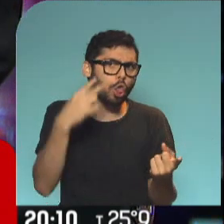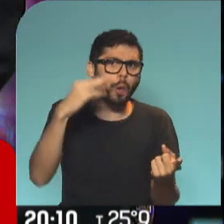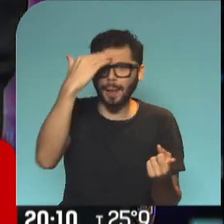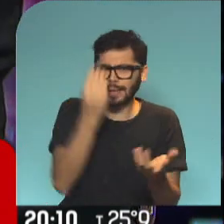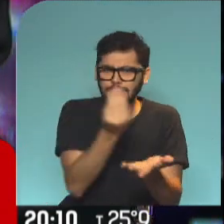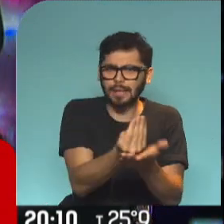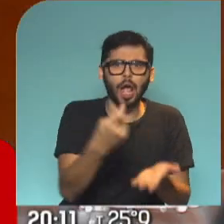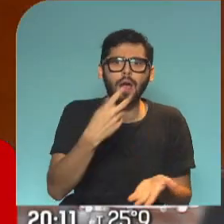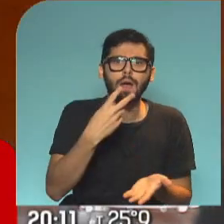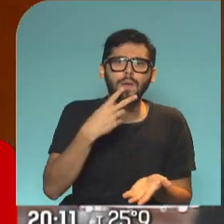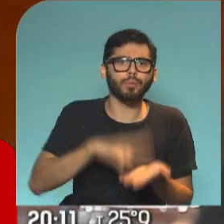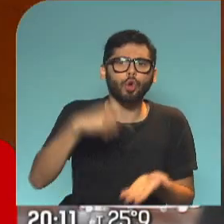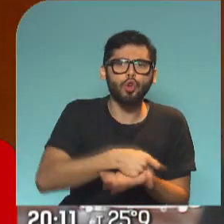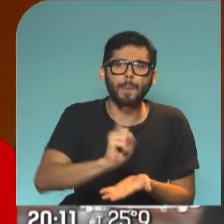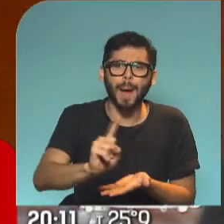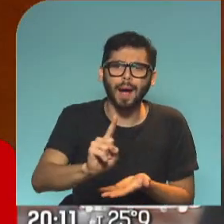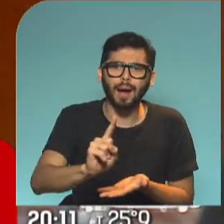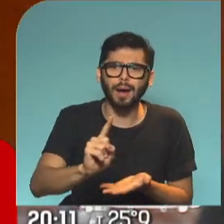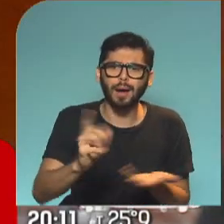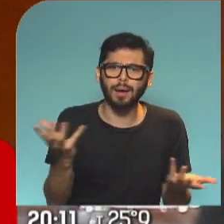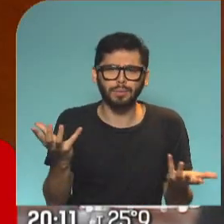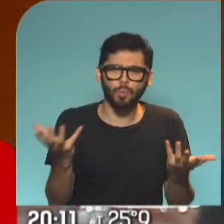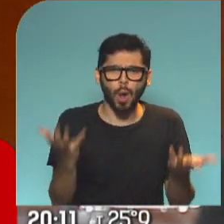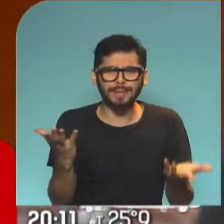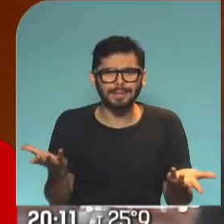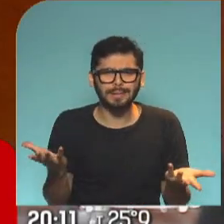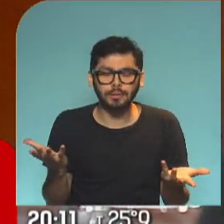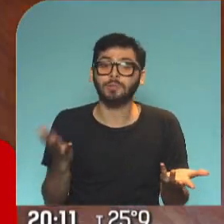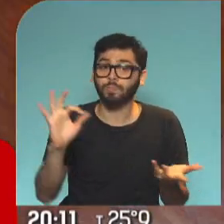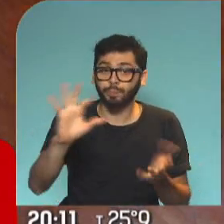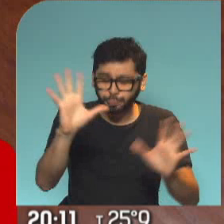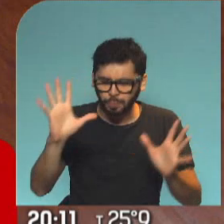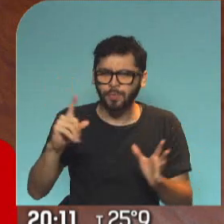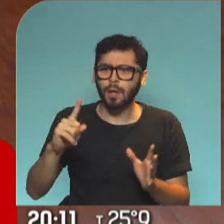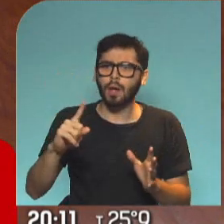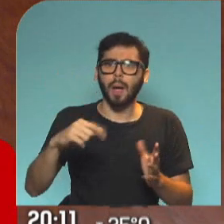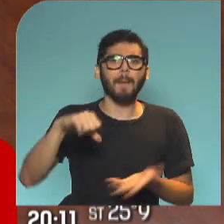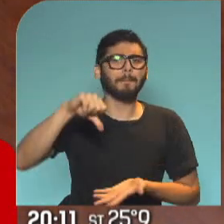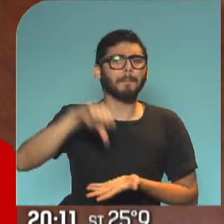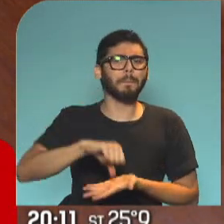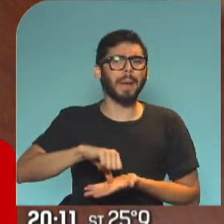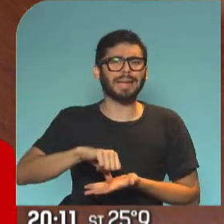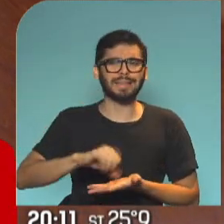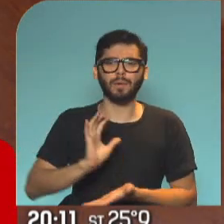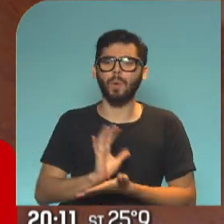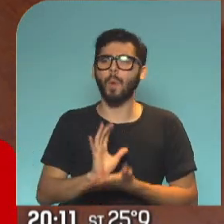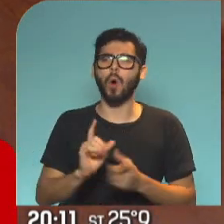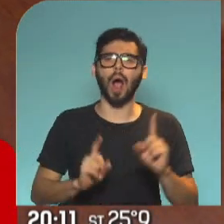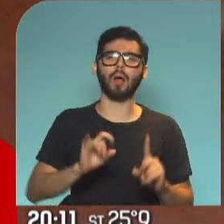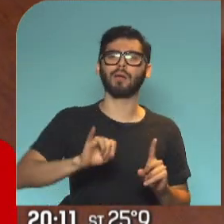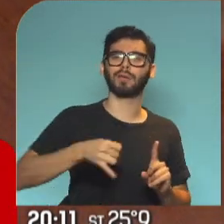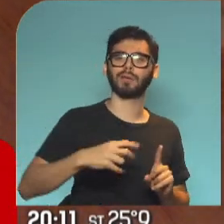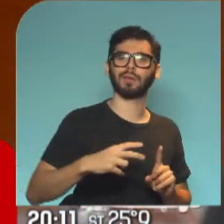entonces estoy en contra de todos los privilegios en nuestro país hablamos mucho de esto y los vengo planteando y estamos trabajando para eliminar